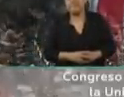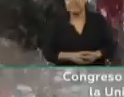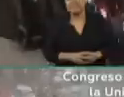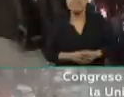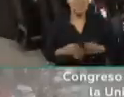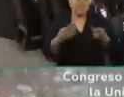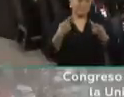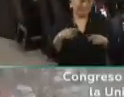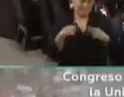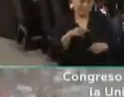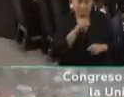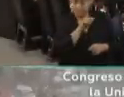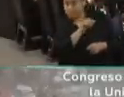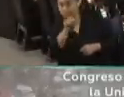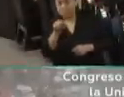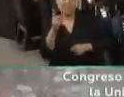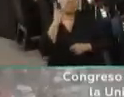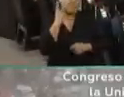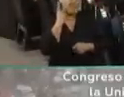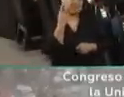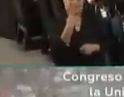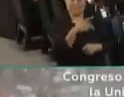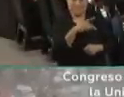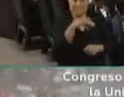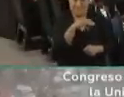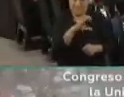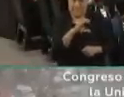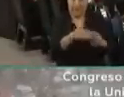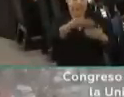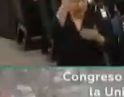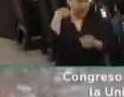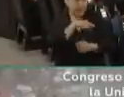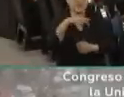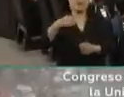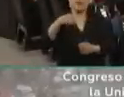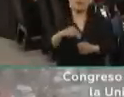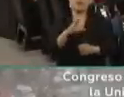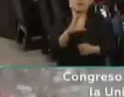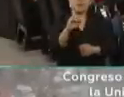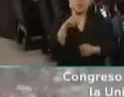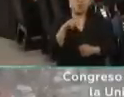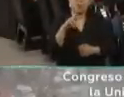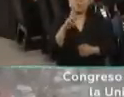a los diputados de Movimiento Ciudadano, antes Convergencia,